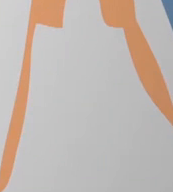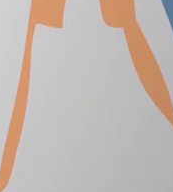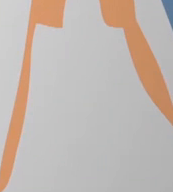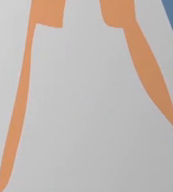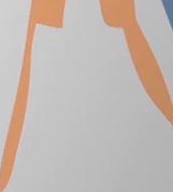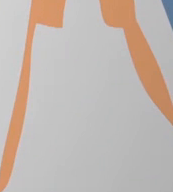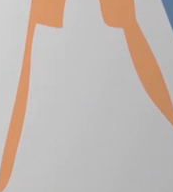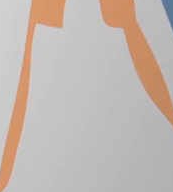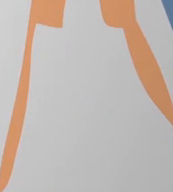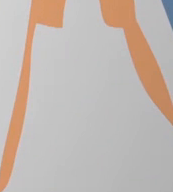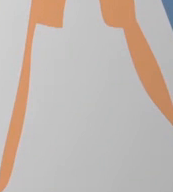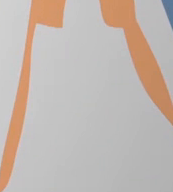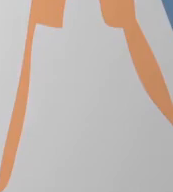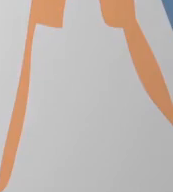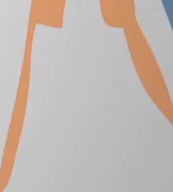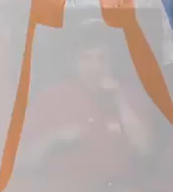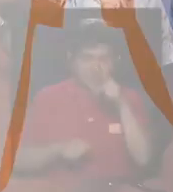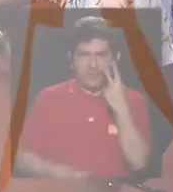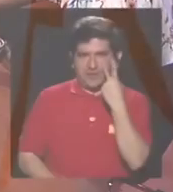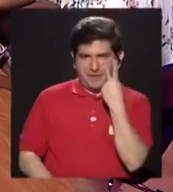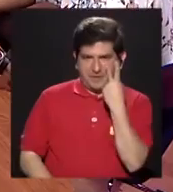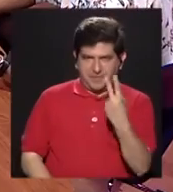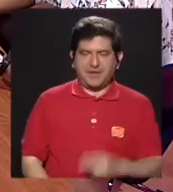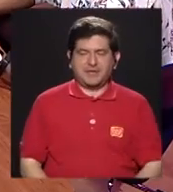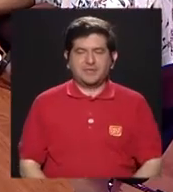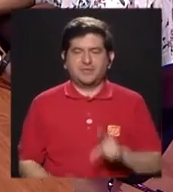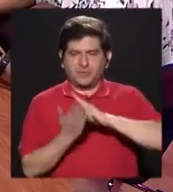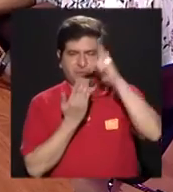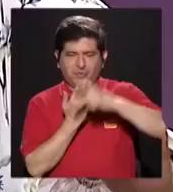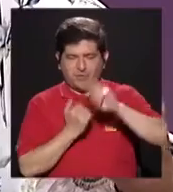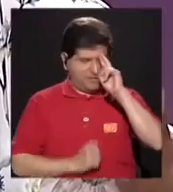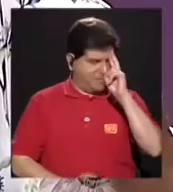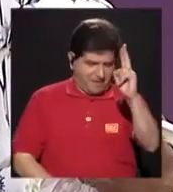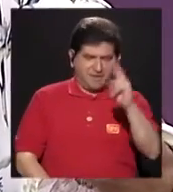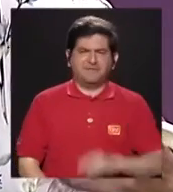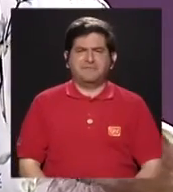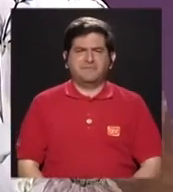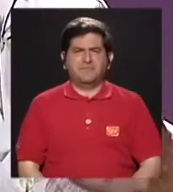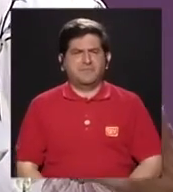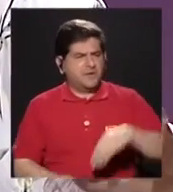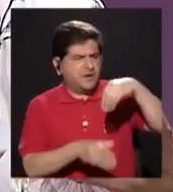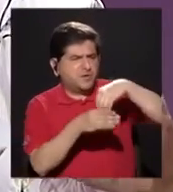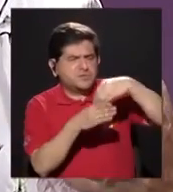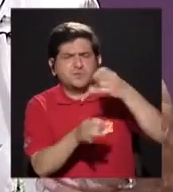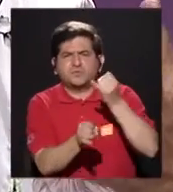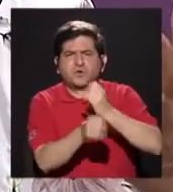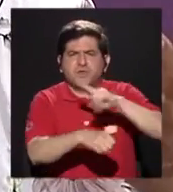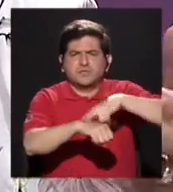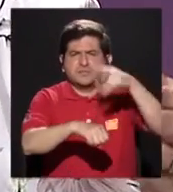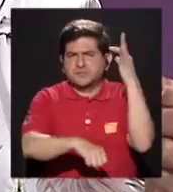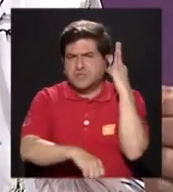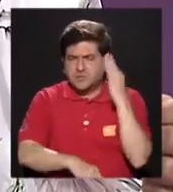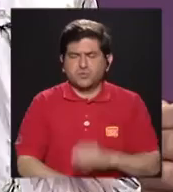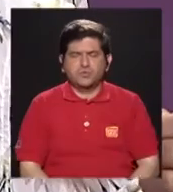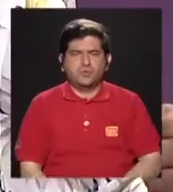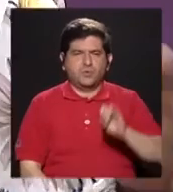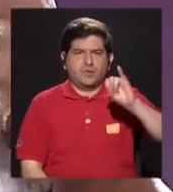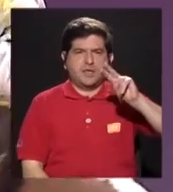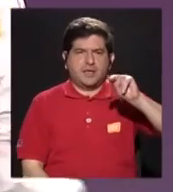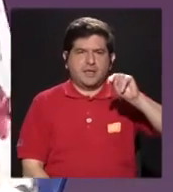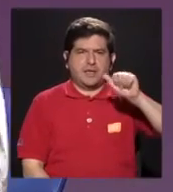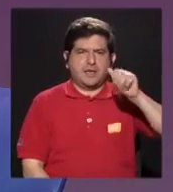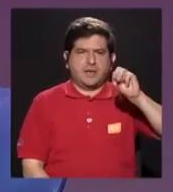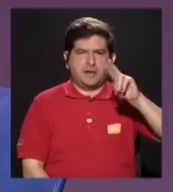gracias por continuar allí por estar siempre mis reverencias como contribuye el instituto nacional de las mujeres conocido como un amo